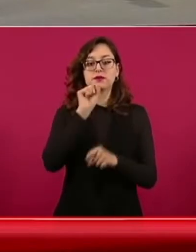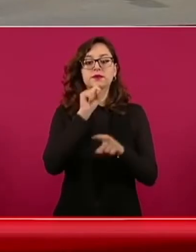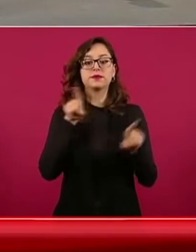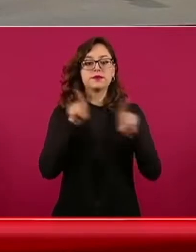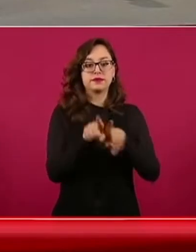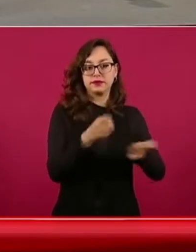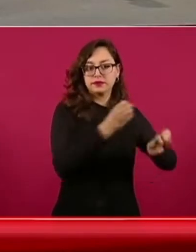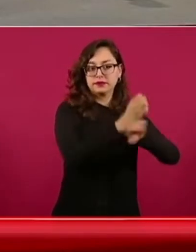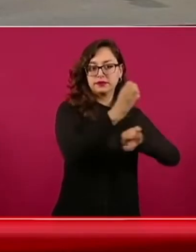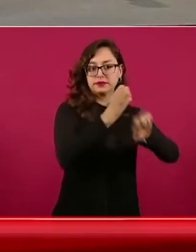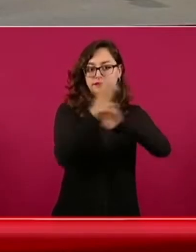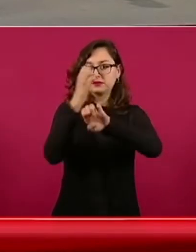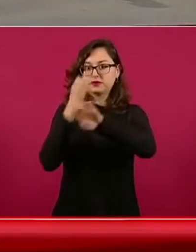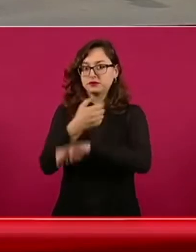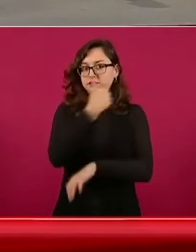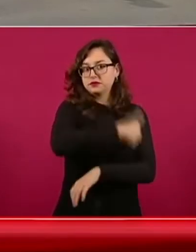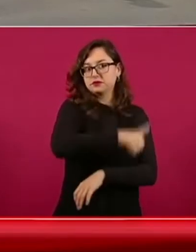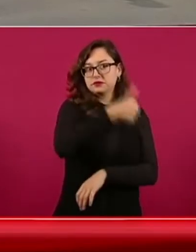Sí.